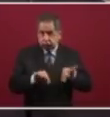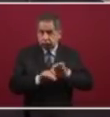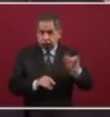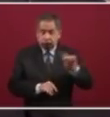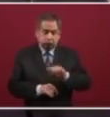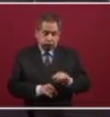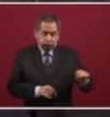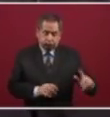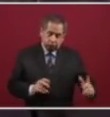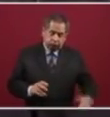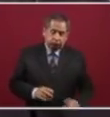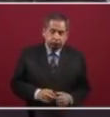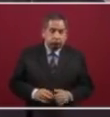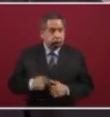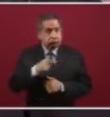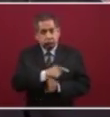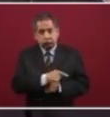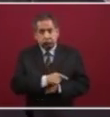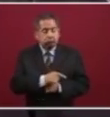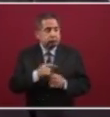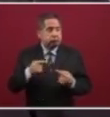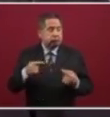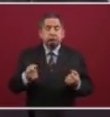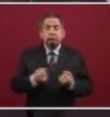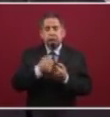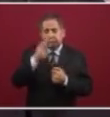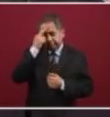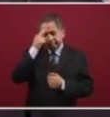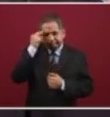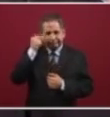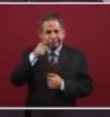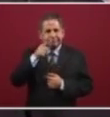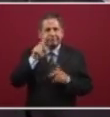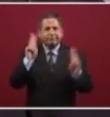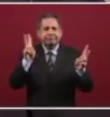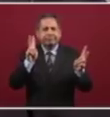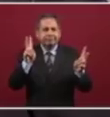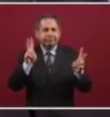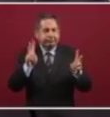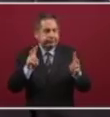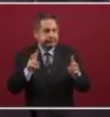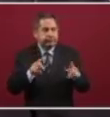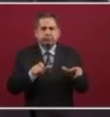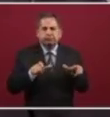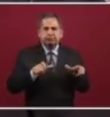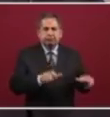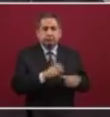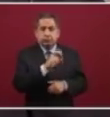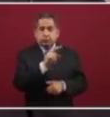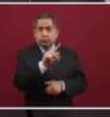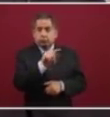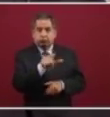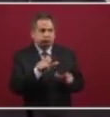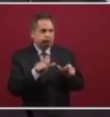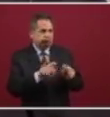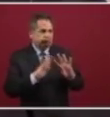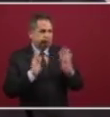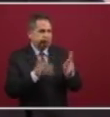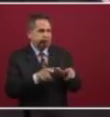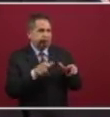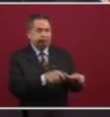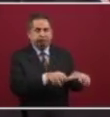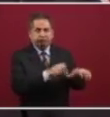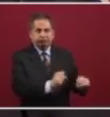importantísimos. Ahí se dio el llamado sitio de Cuautla. Ahí la